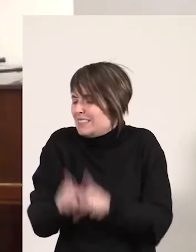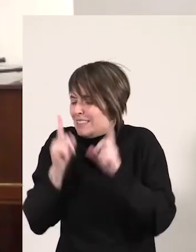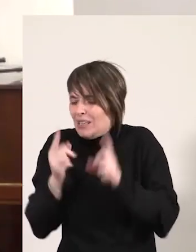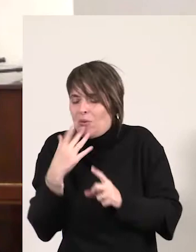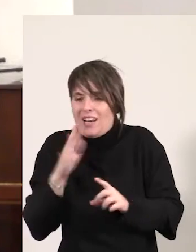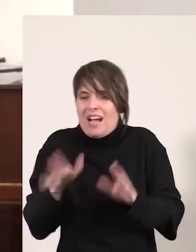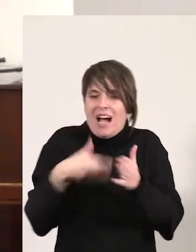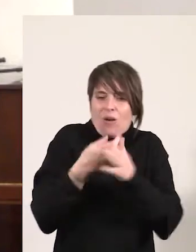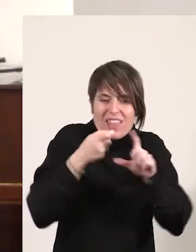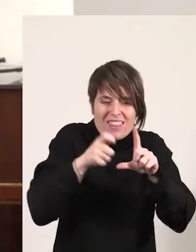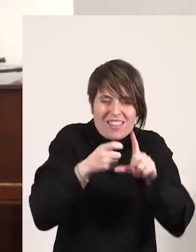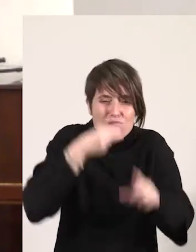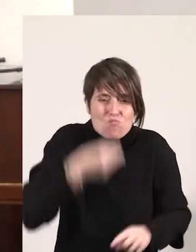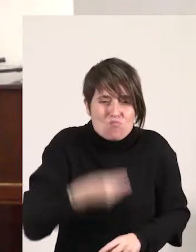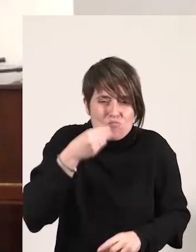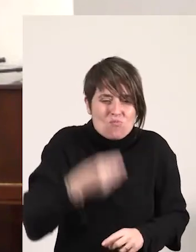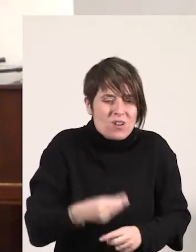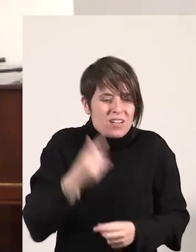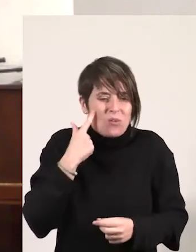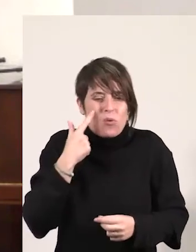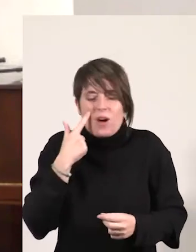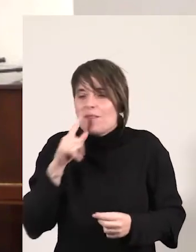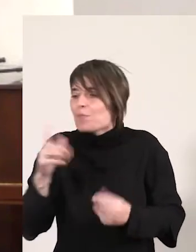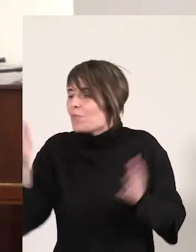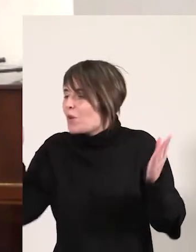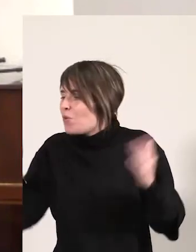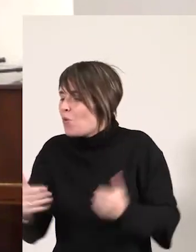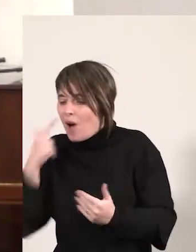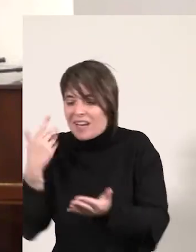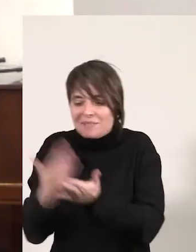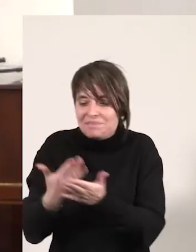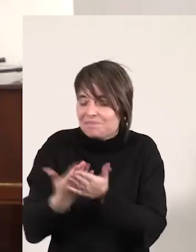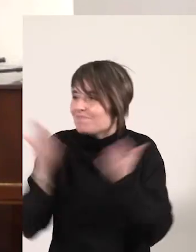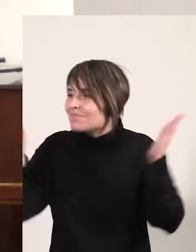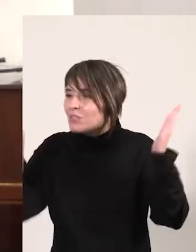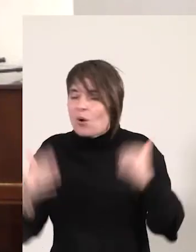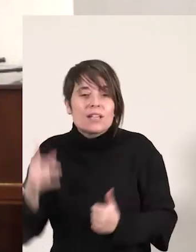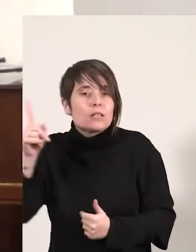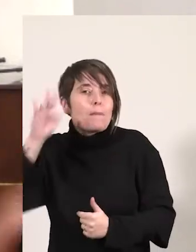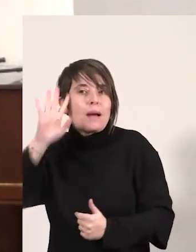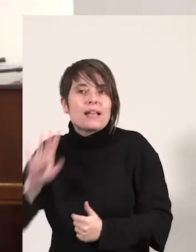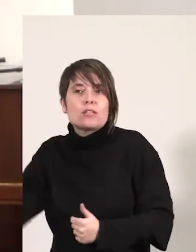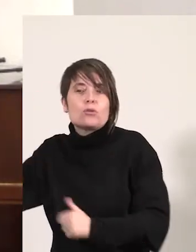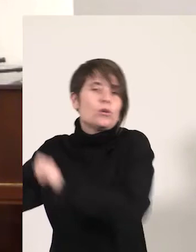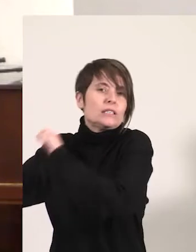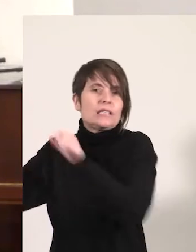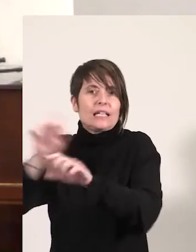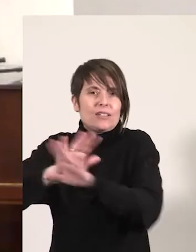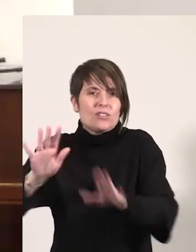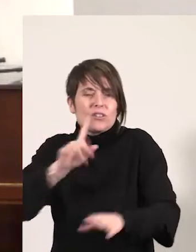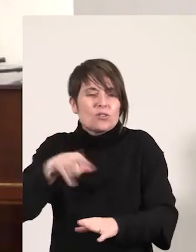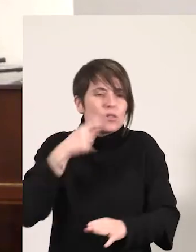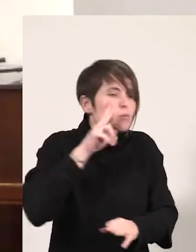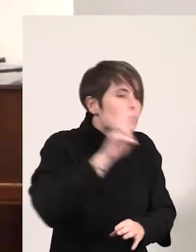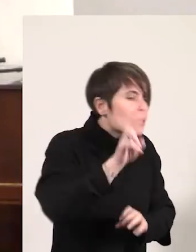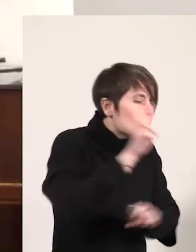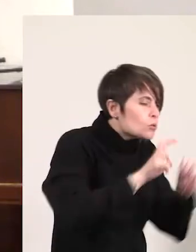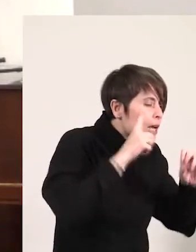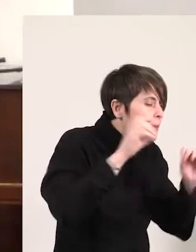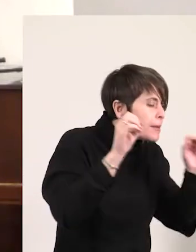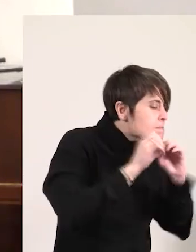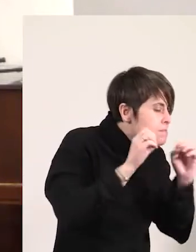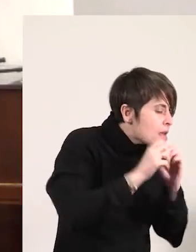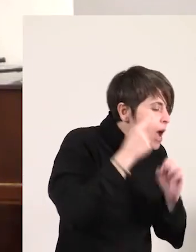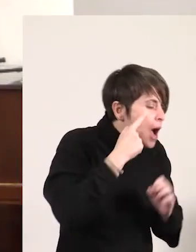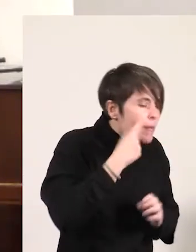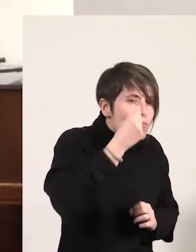unos crack y roban cualquier cosa, aunque tengas una cerradura triple, ¿no? No hay un contradiscurso, no hay con qué contrarrestar. Cuando acaba ese